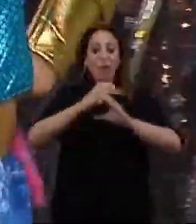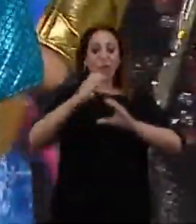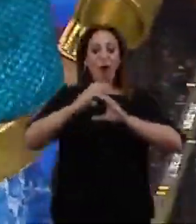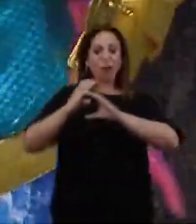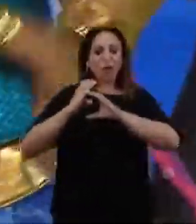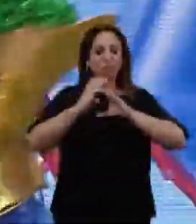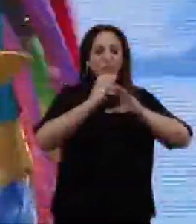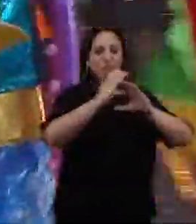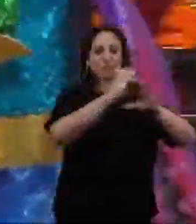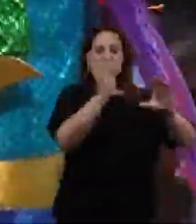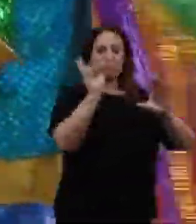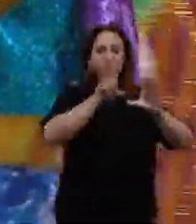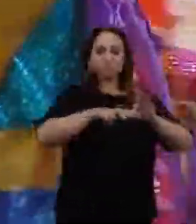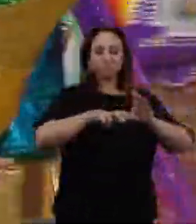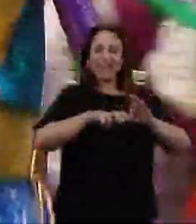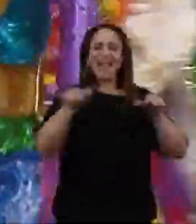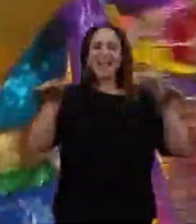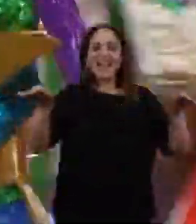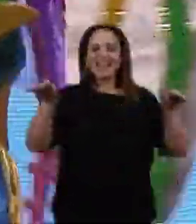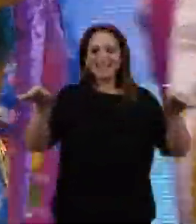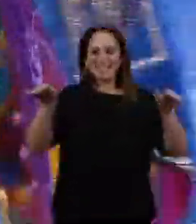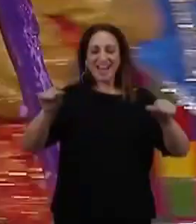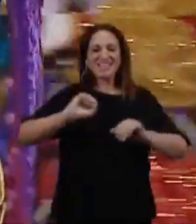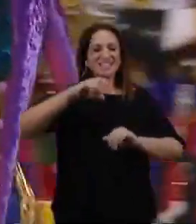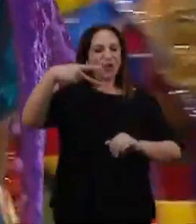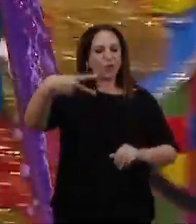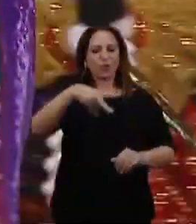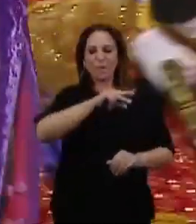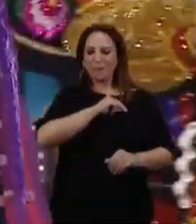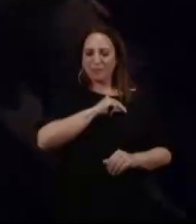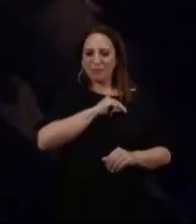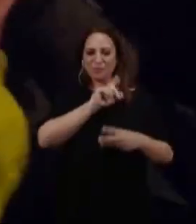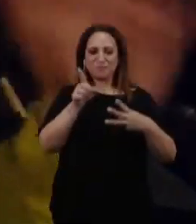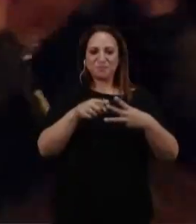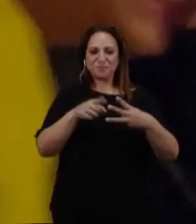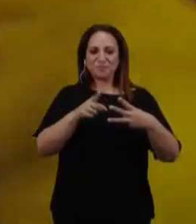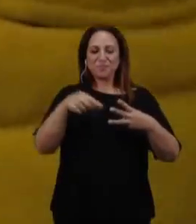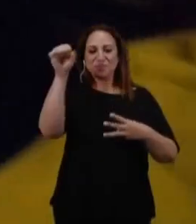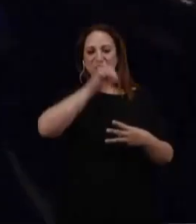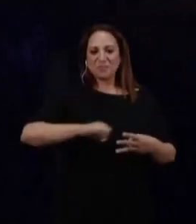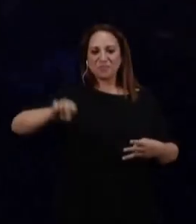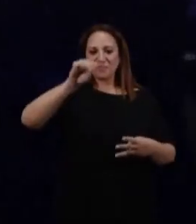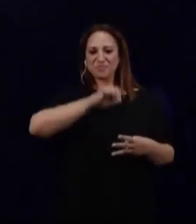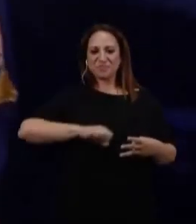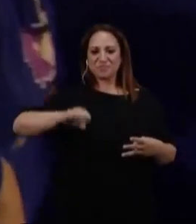A Carrizal se va el segundo premio de interpretación.